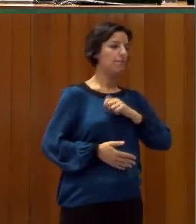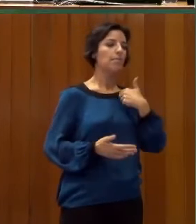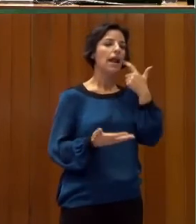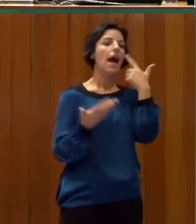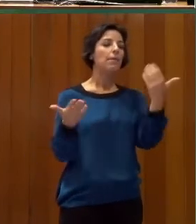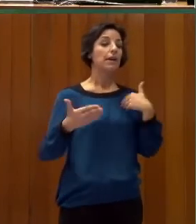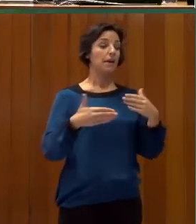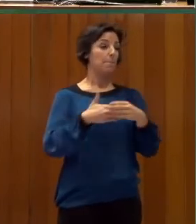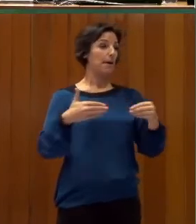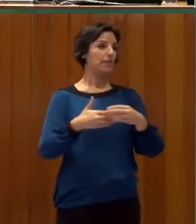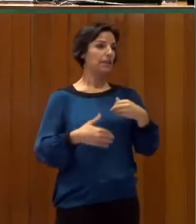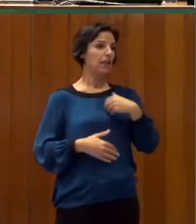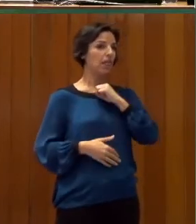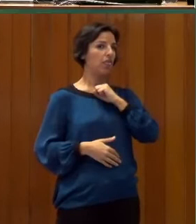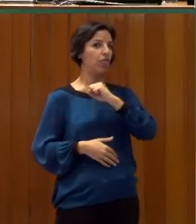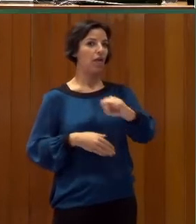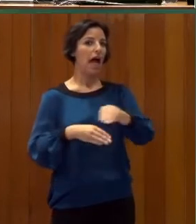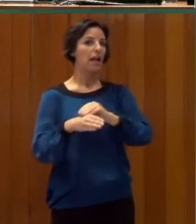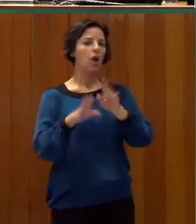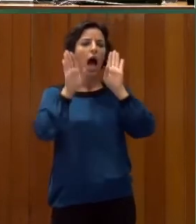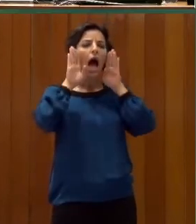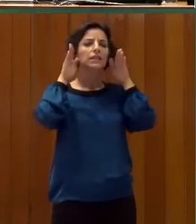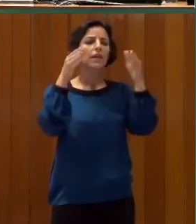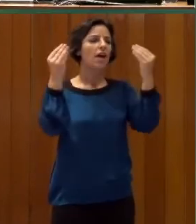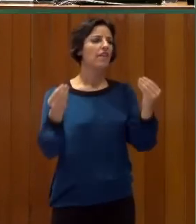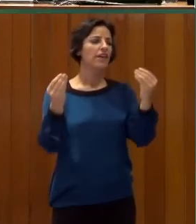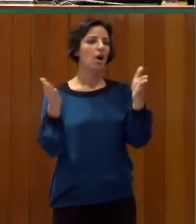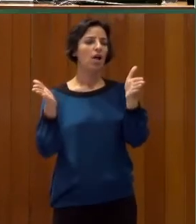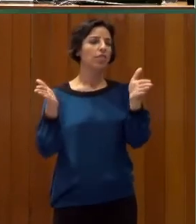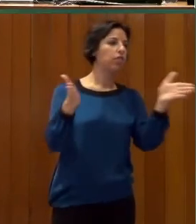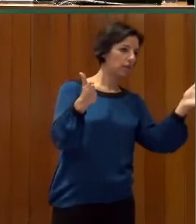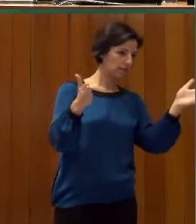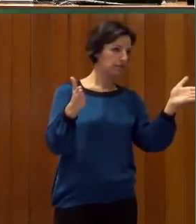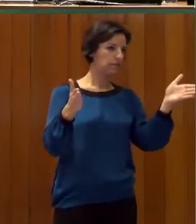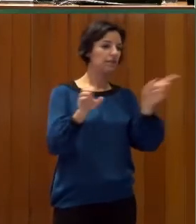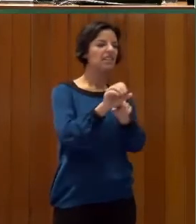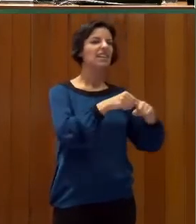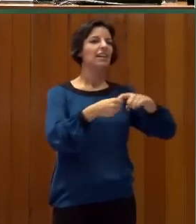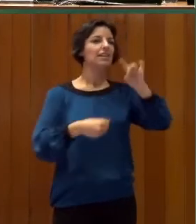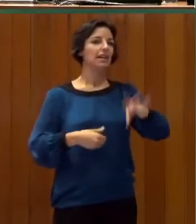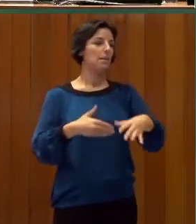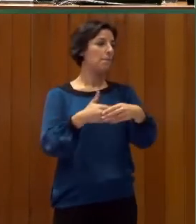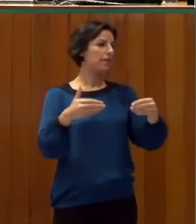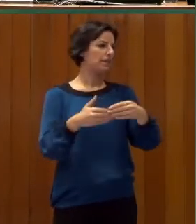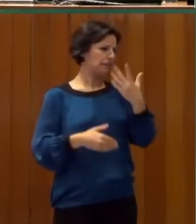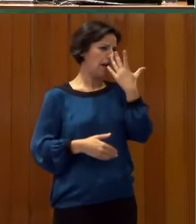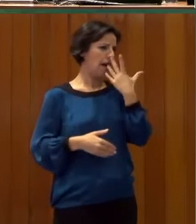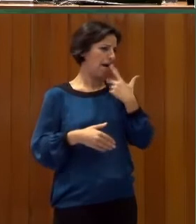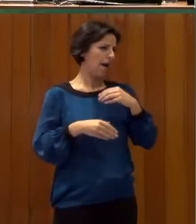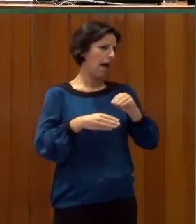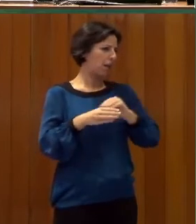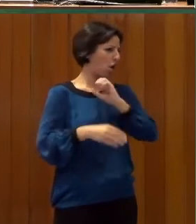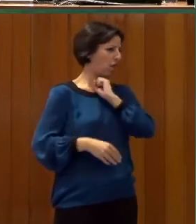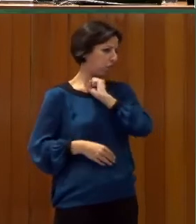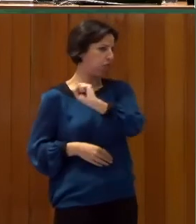en pacientes con dependencia alcohólica. La muestra estuvo compuesta por pacientes con dependencia alcohólica y